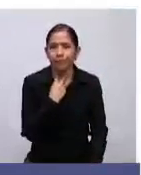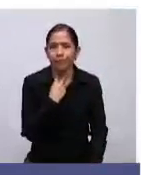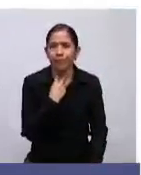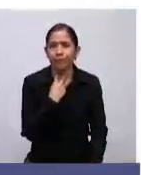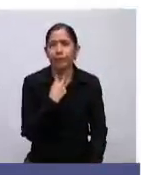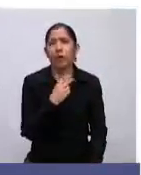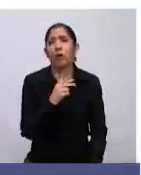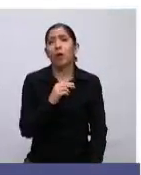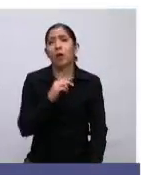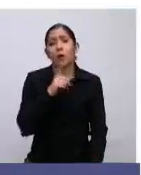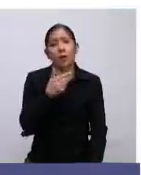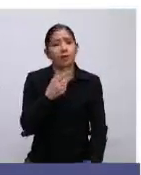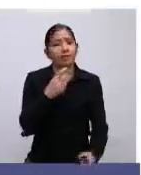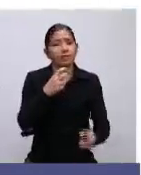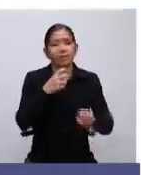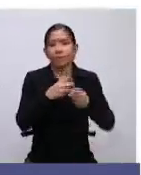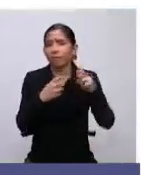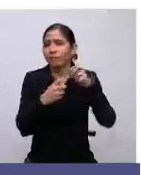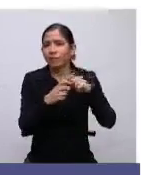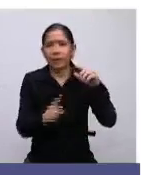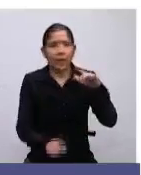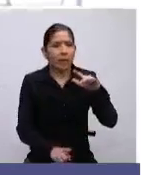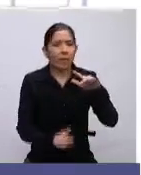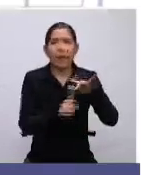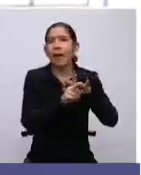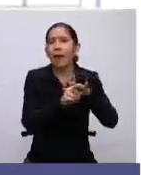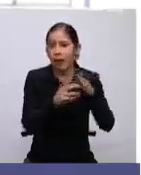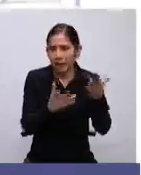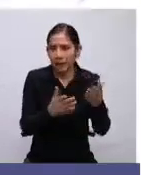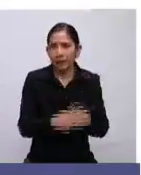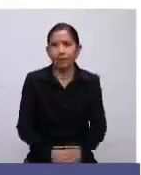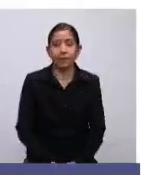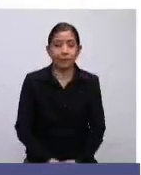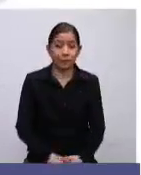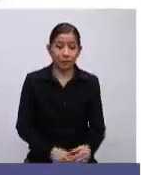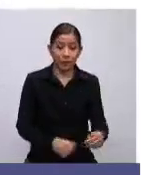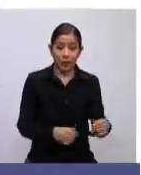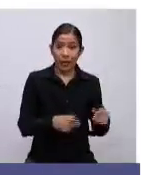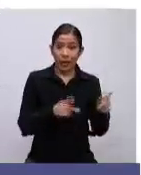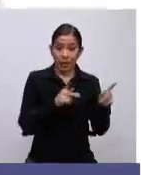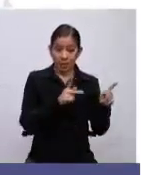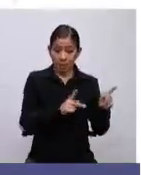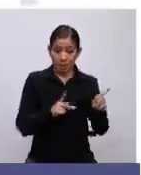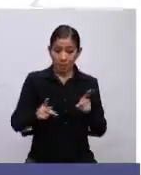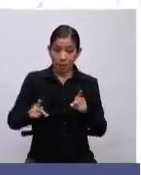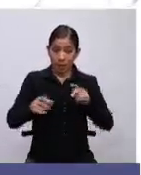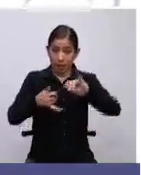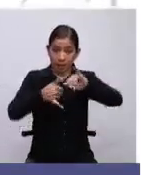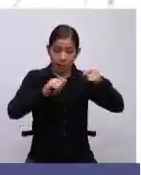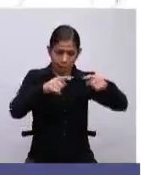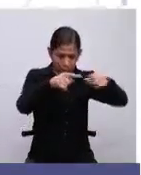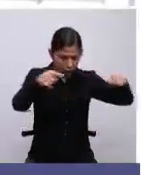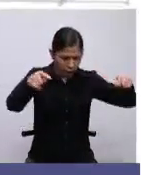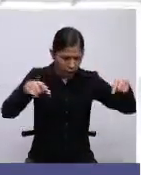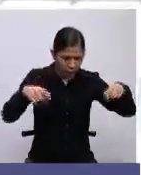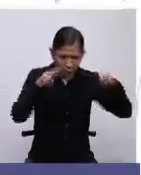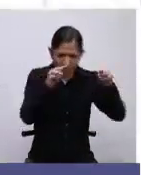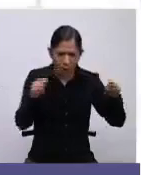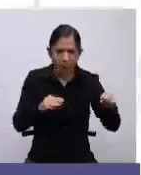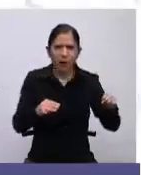Ha aparecido obstáculos que en los planos ha aparecido una diferencia